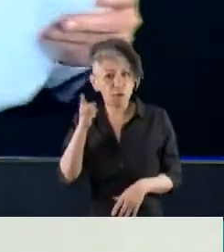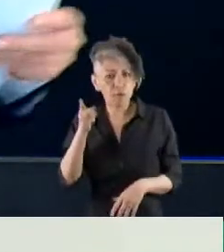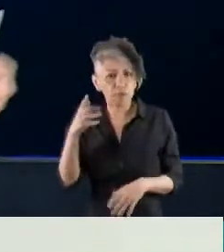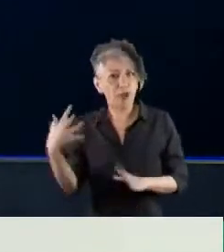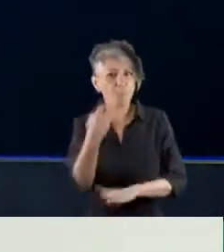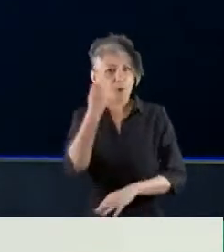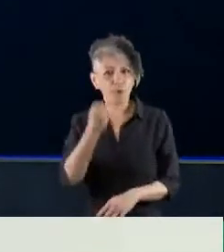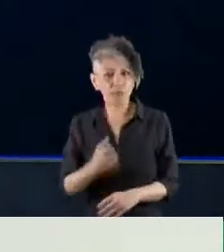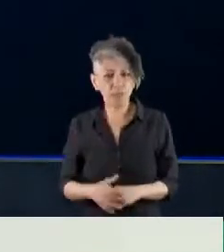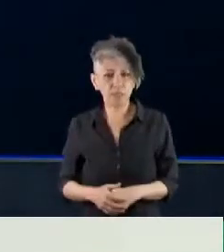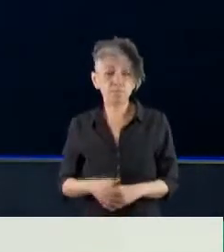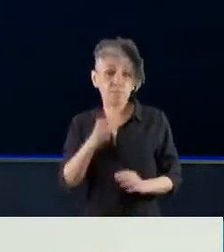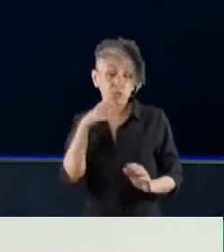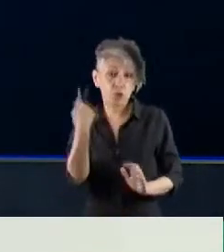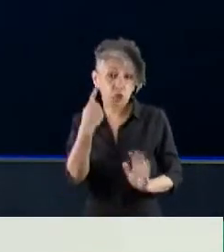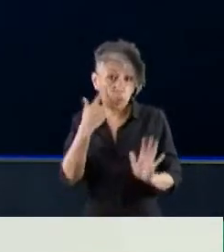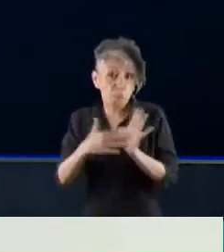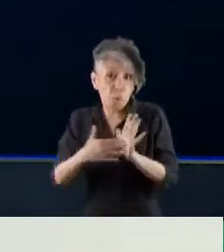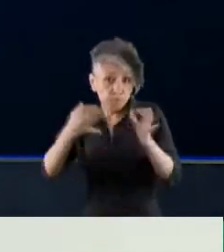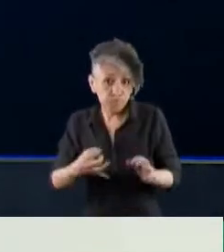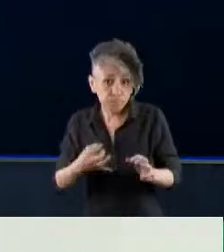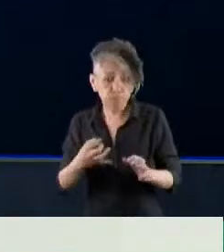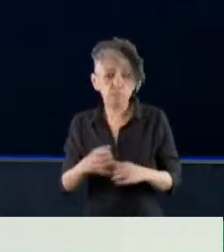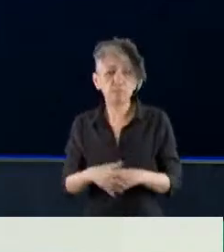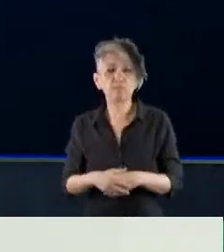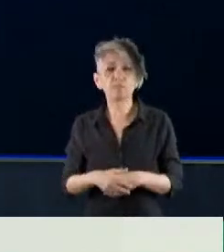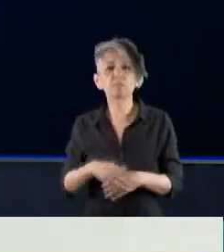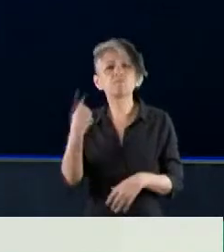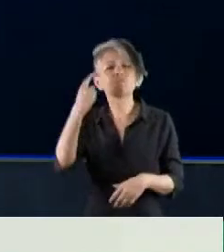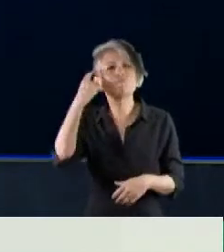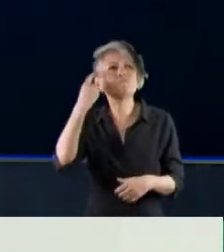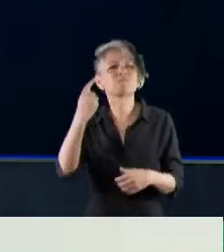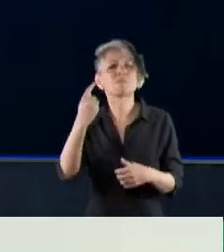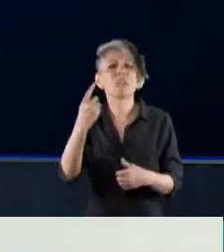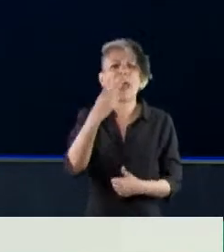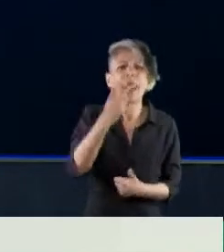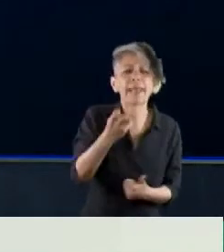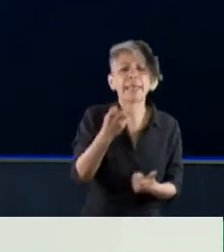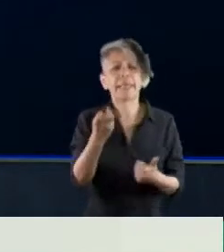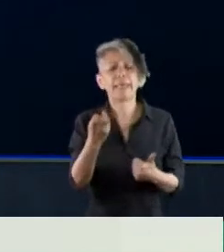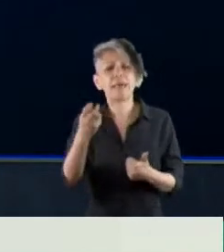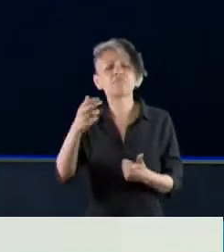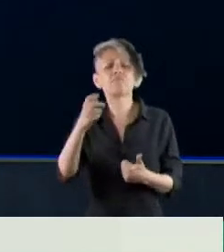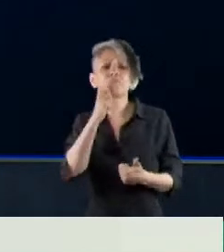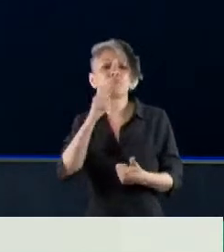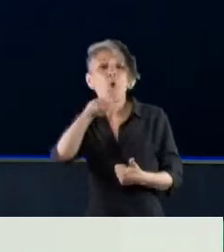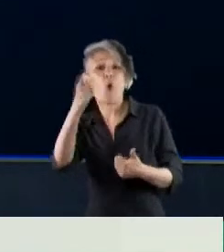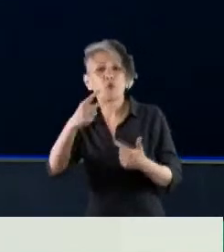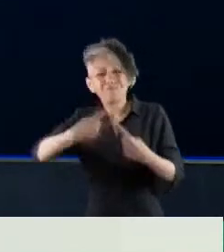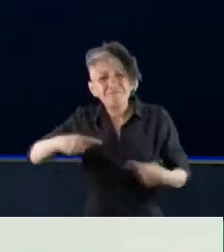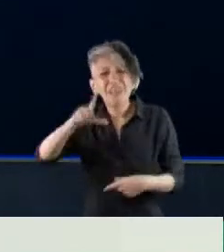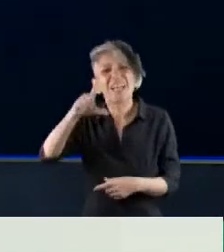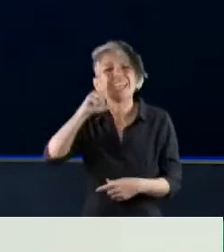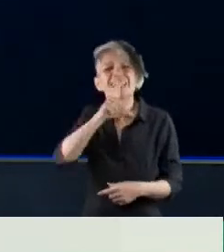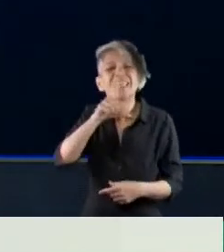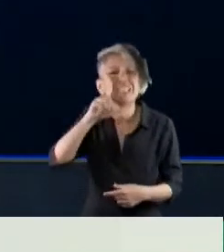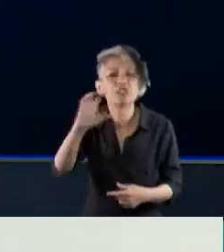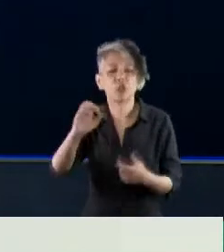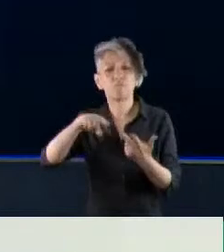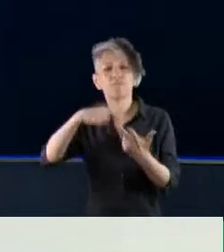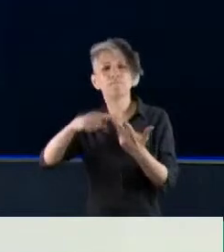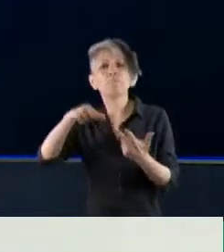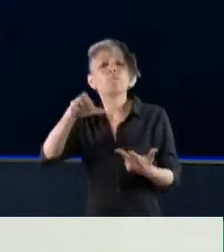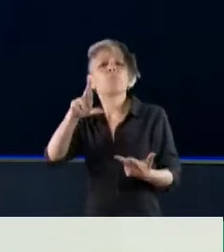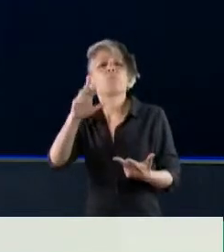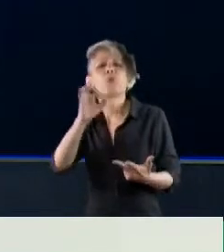será apoyo pleno, después lo irá a retasear. Entonces hay muchas dudas respecto a si va a haber apoyo político. Después tiene que ver con quién